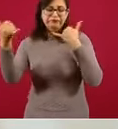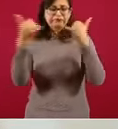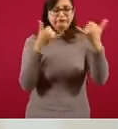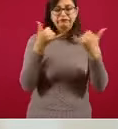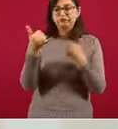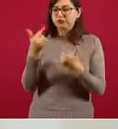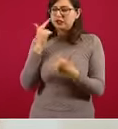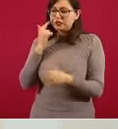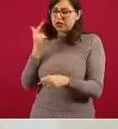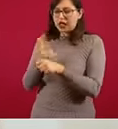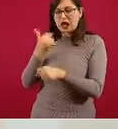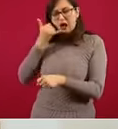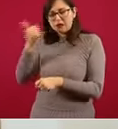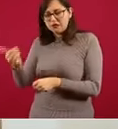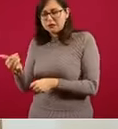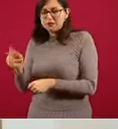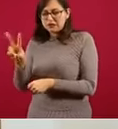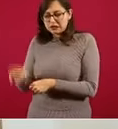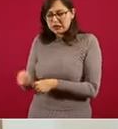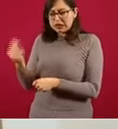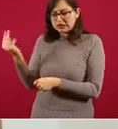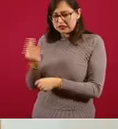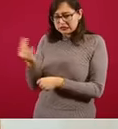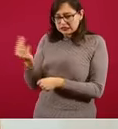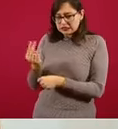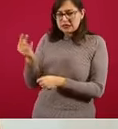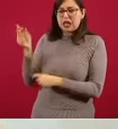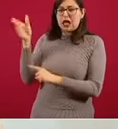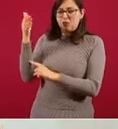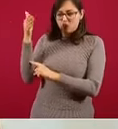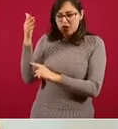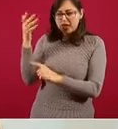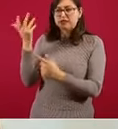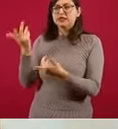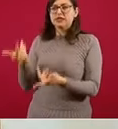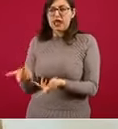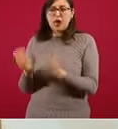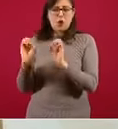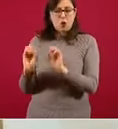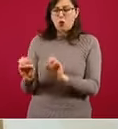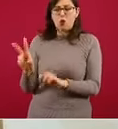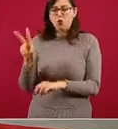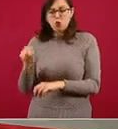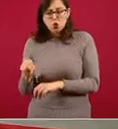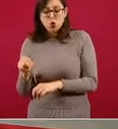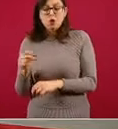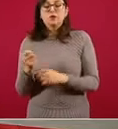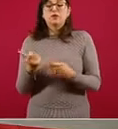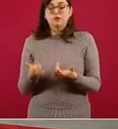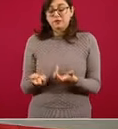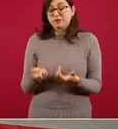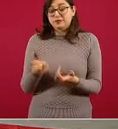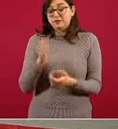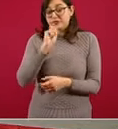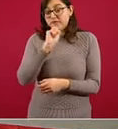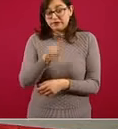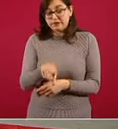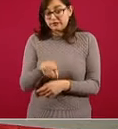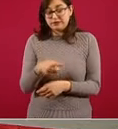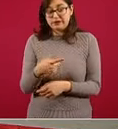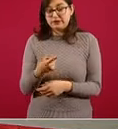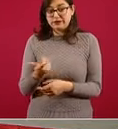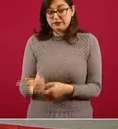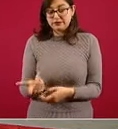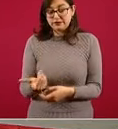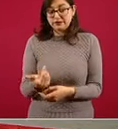la gravedad y la necesidad oportuna de enviar ambulancias, pero también mucho de la regulación se hace desde los mismos servicios de